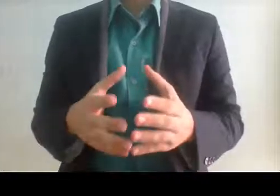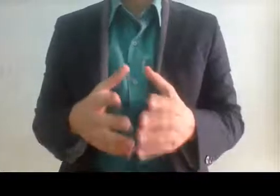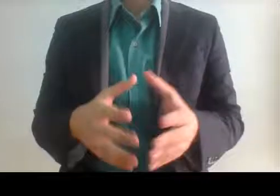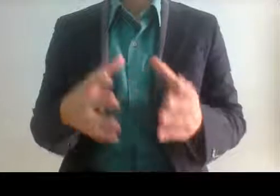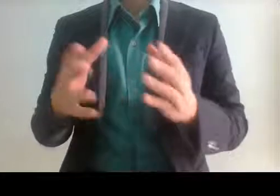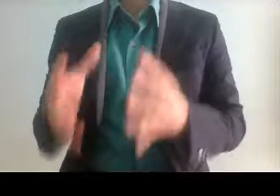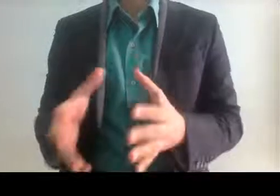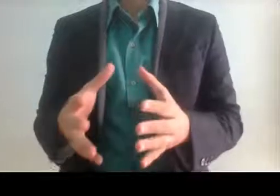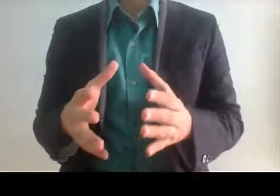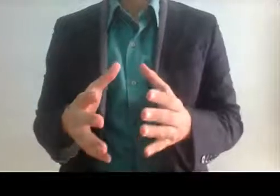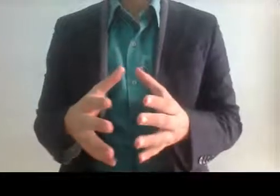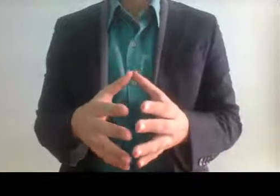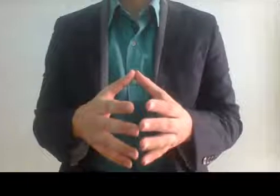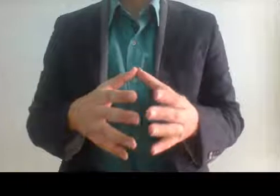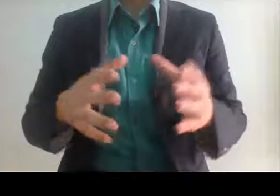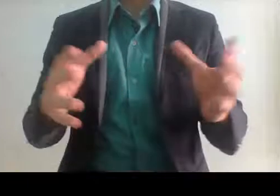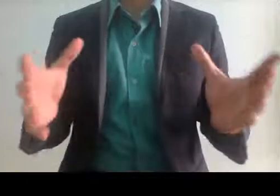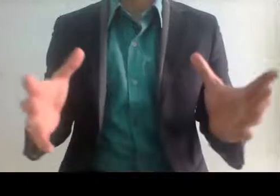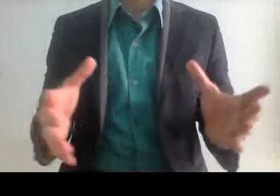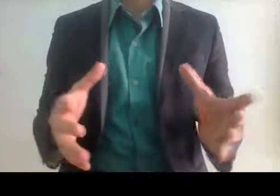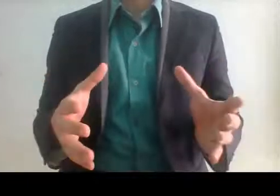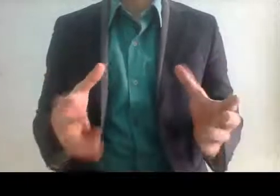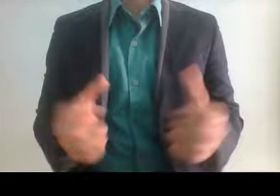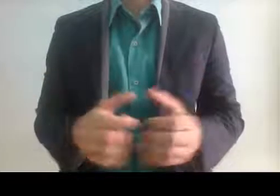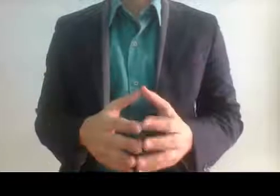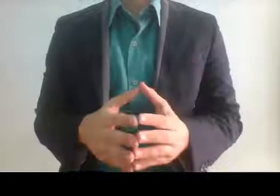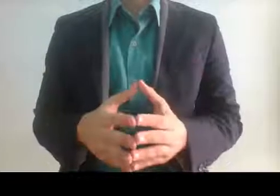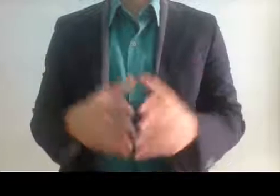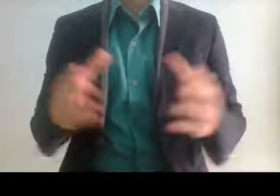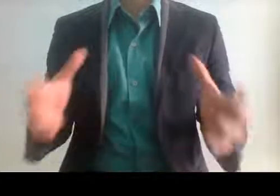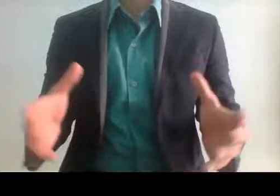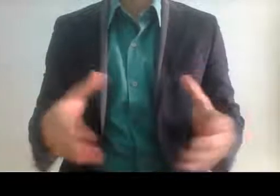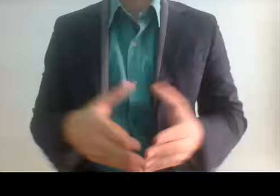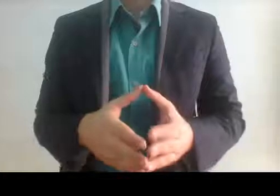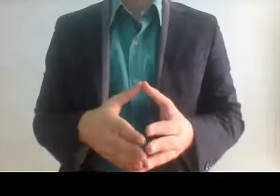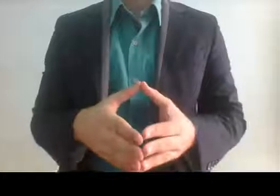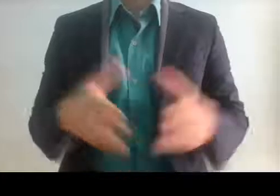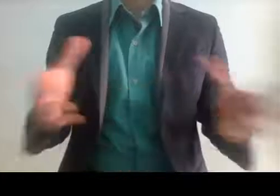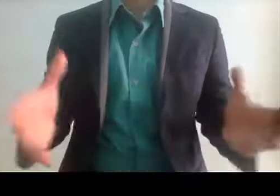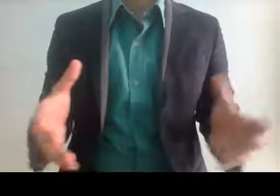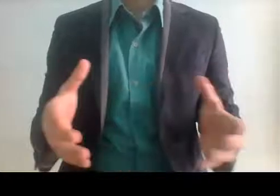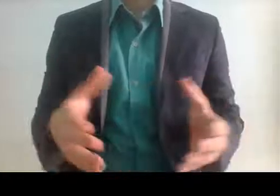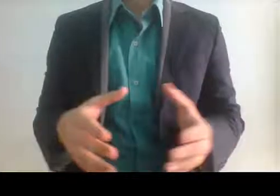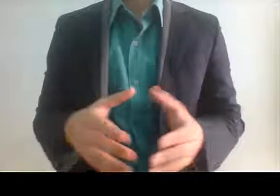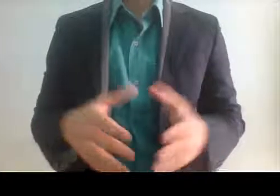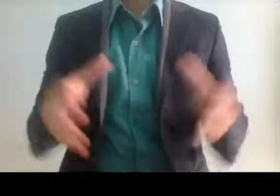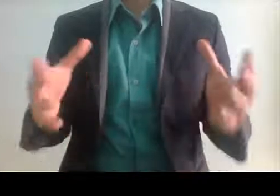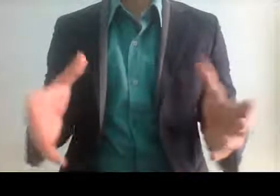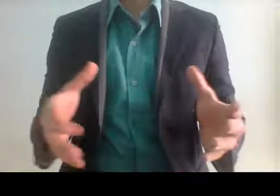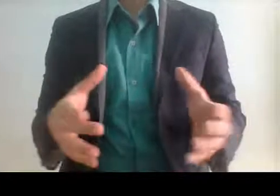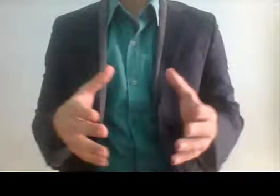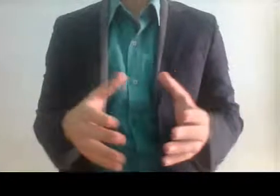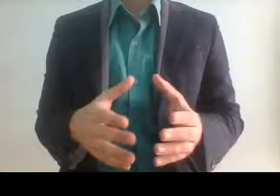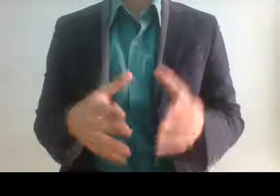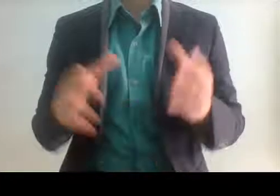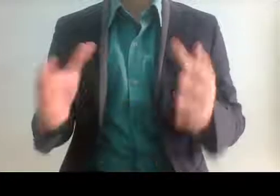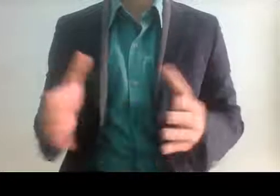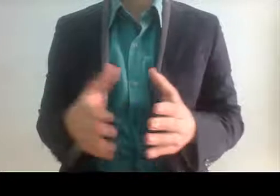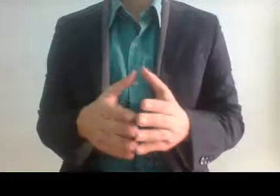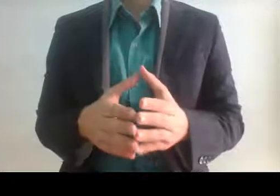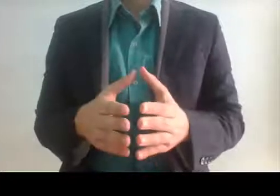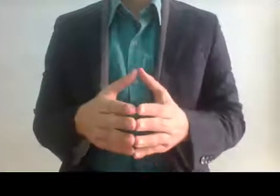ver también por parte de la Guardia Nacional y parte de las autoridades correspondientes de los estados y de la federación inicien a hacer